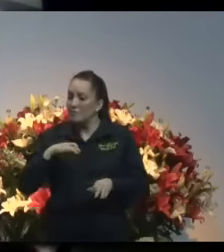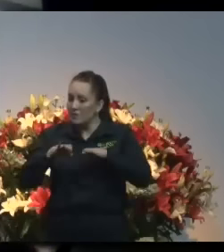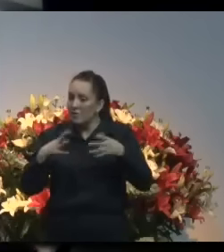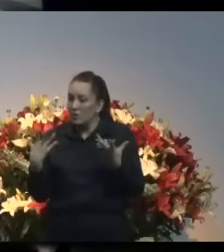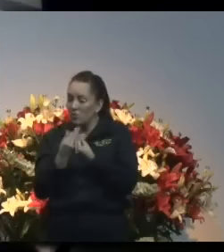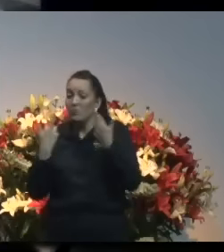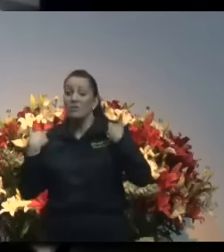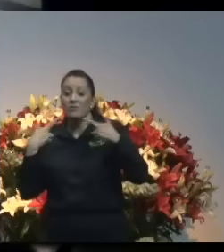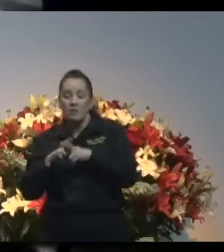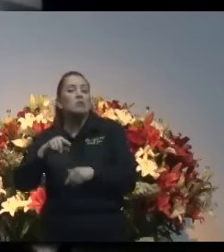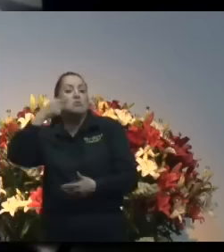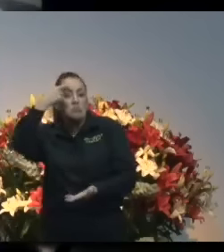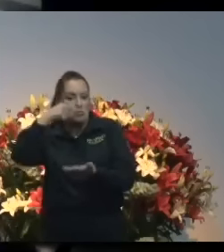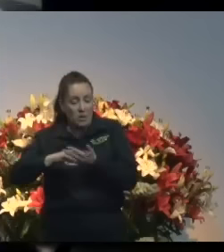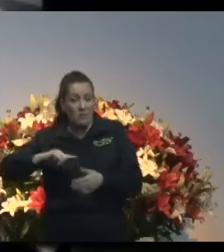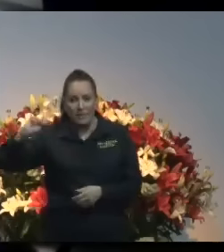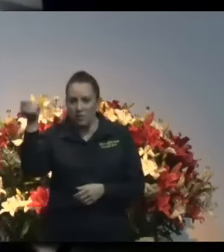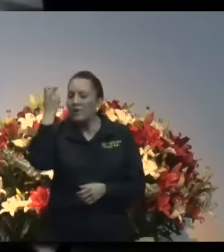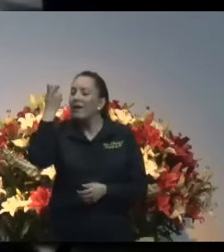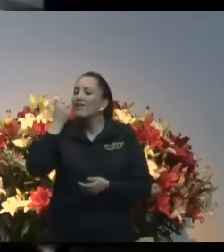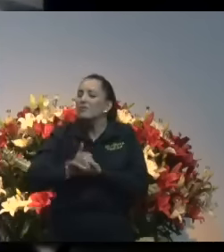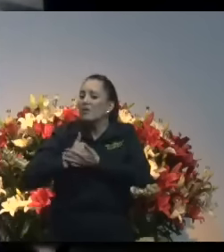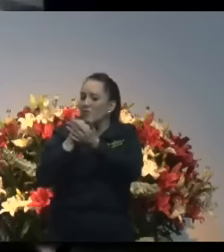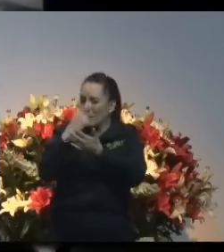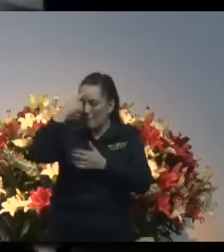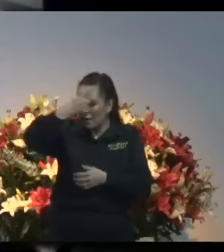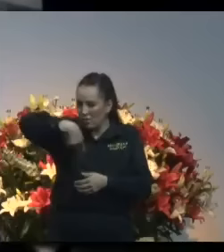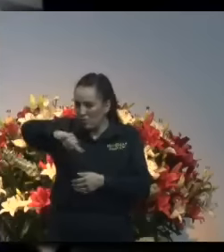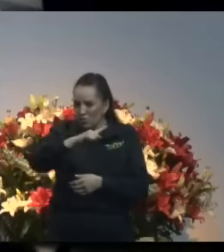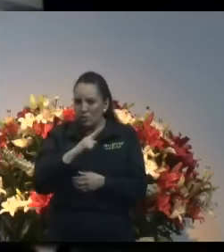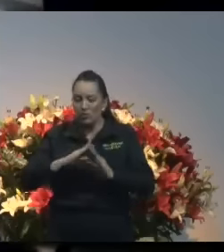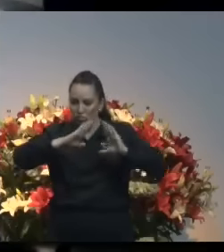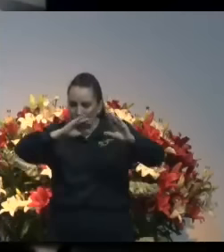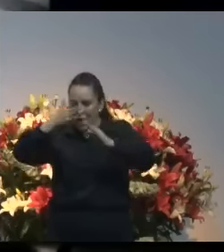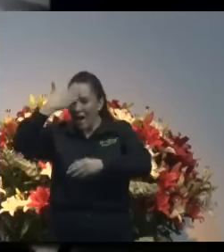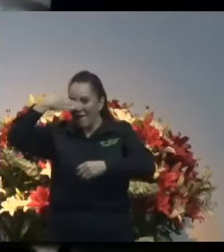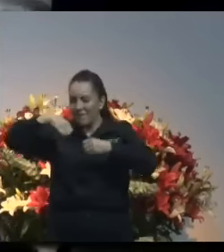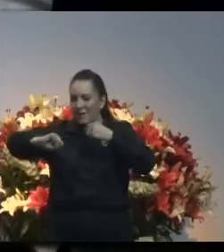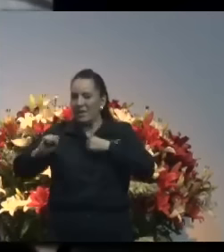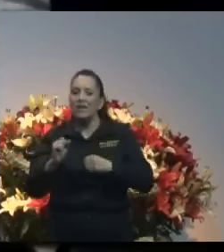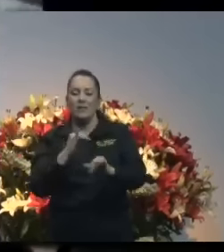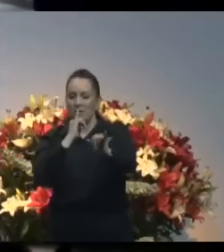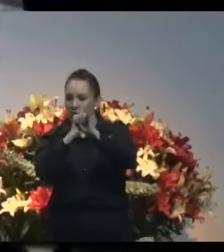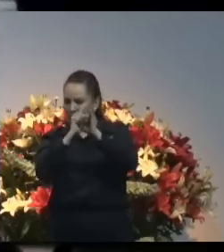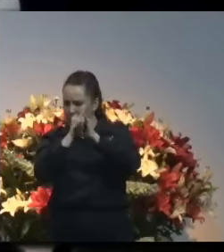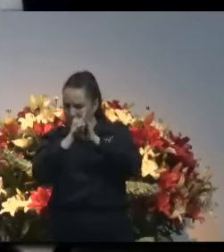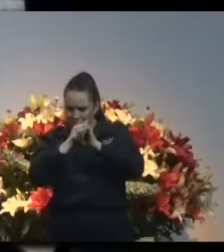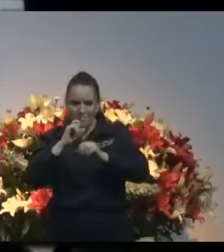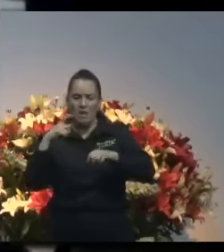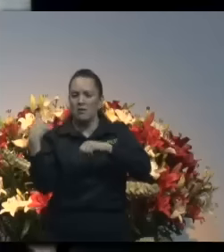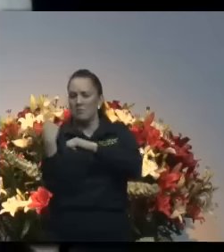ayudar muchísimo a la enseñanza de ciertas habilidades digitales. Muchísimas gracias.